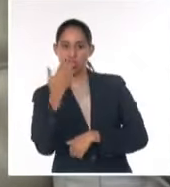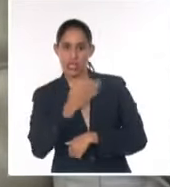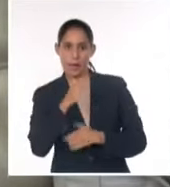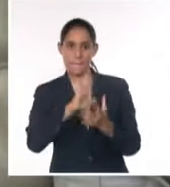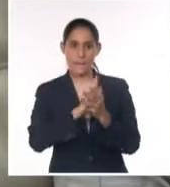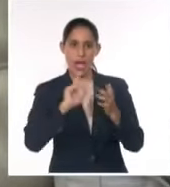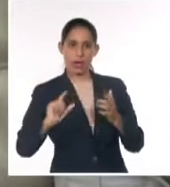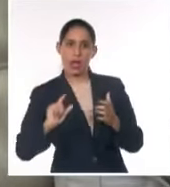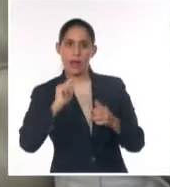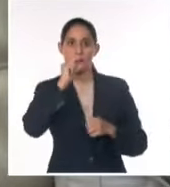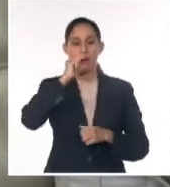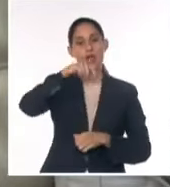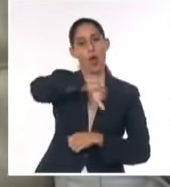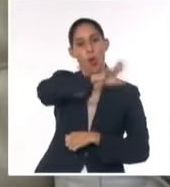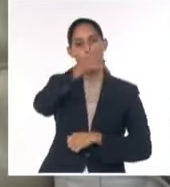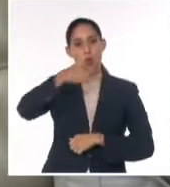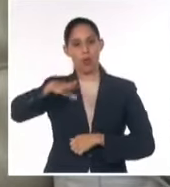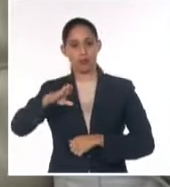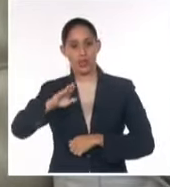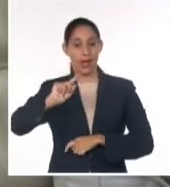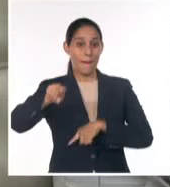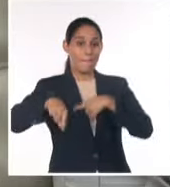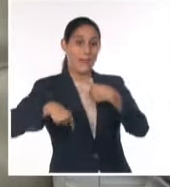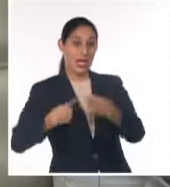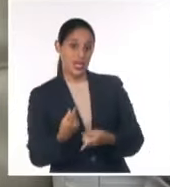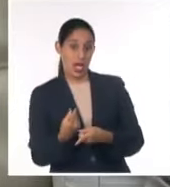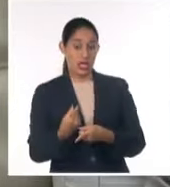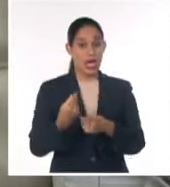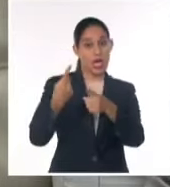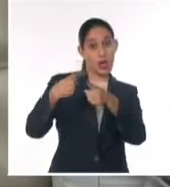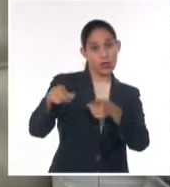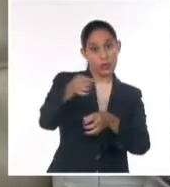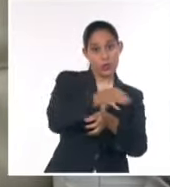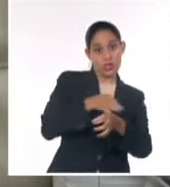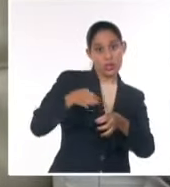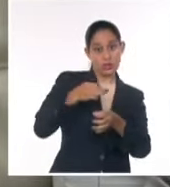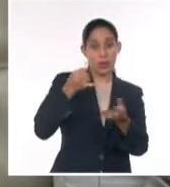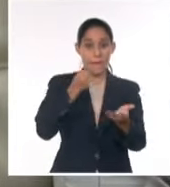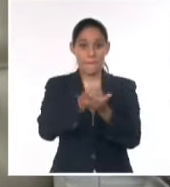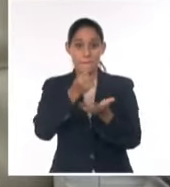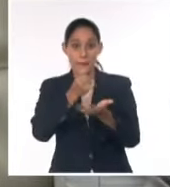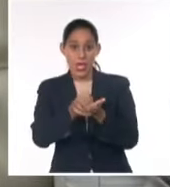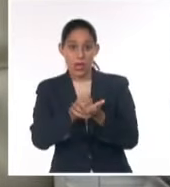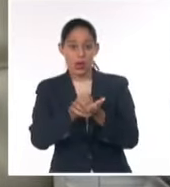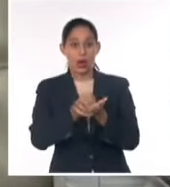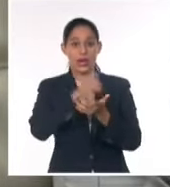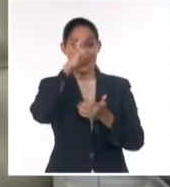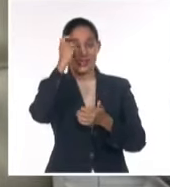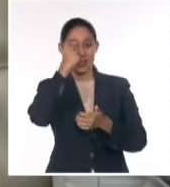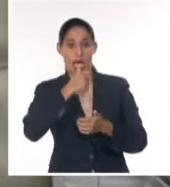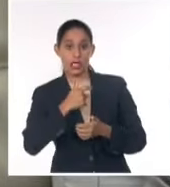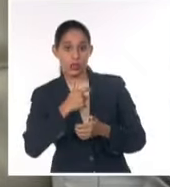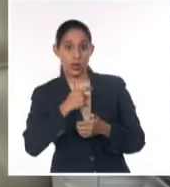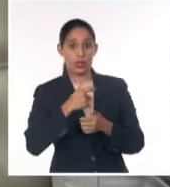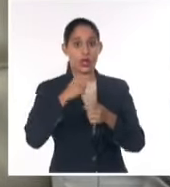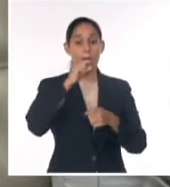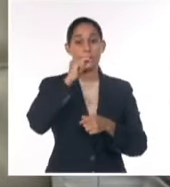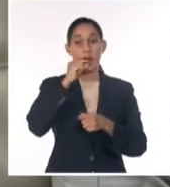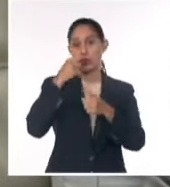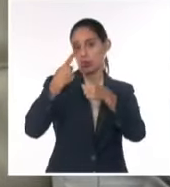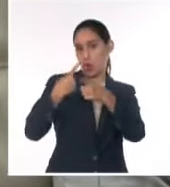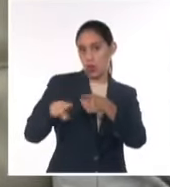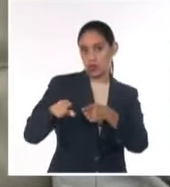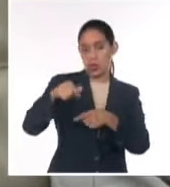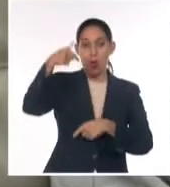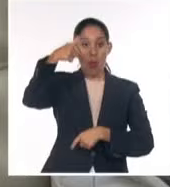33 cabez. Mañana debe quedar Guanajay, el miércoles debe quedar San Antonio, Huila, Quisi y Bauta, y el jueves